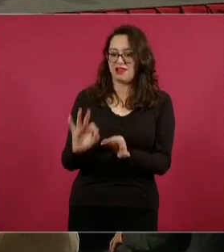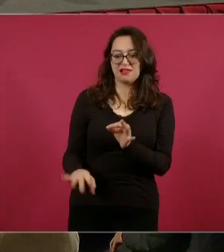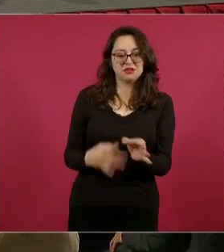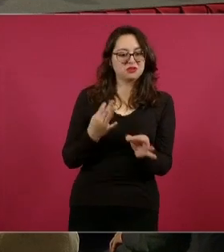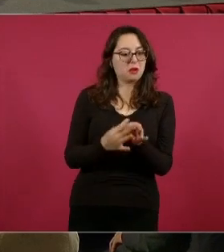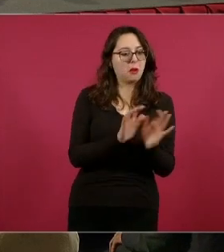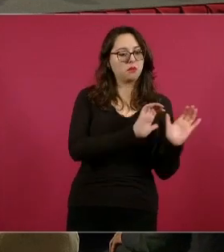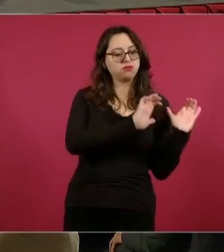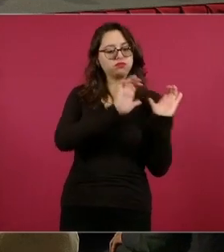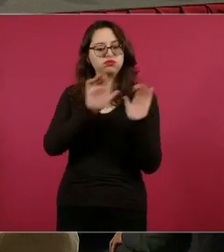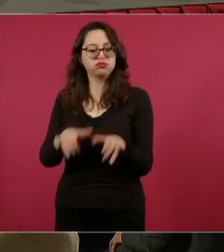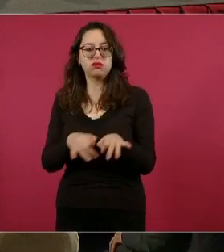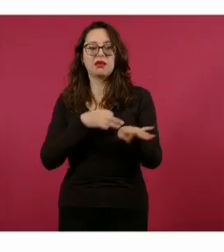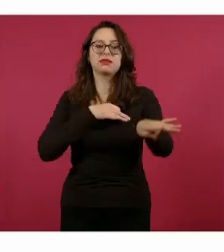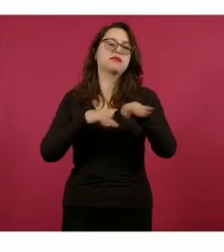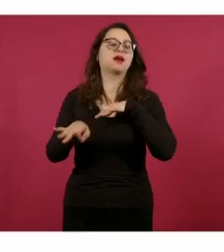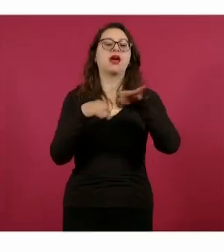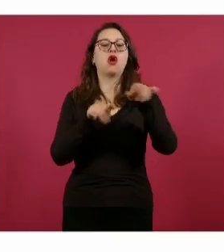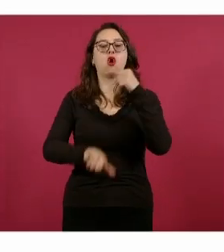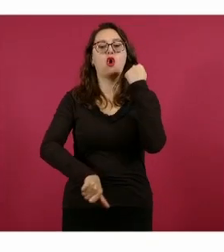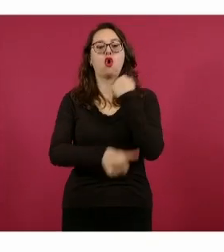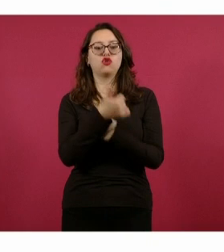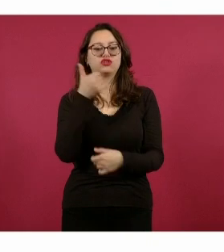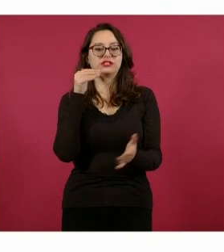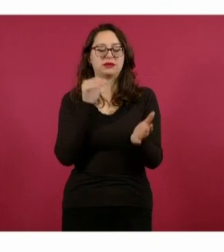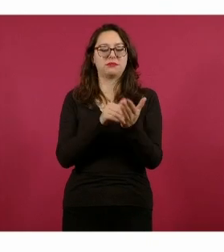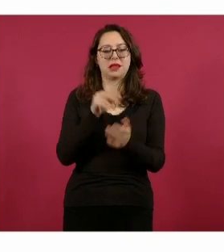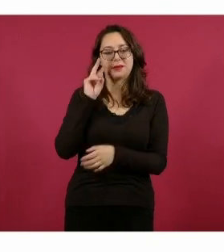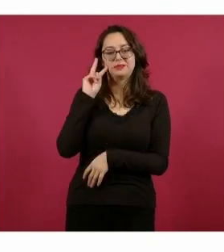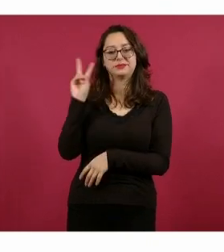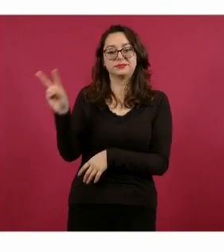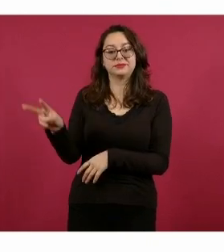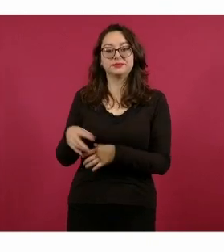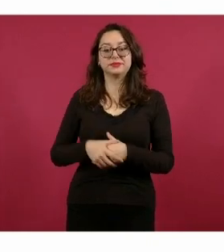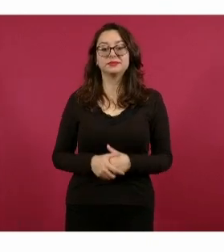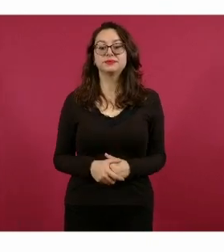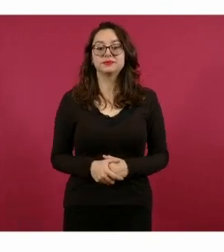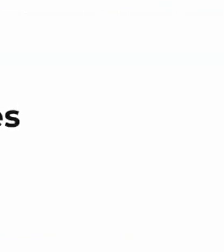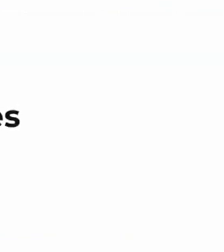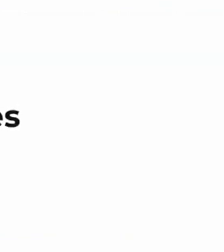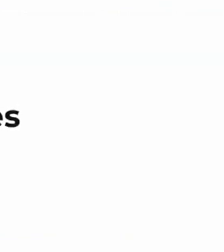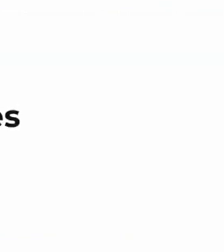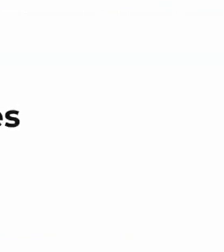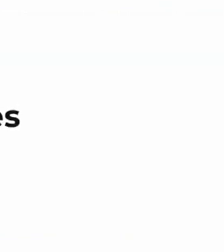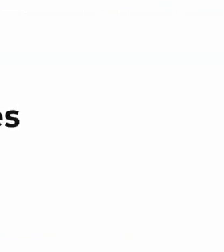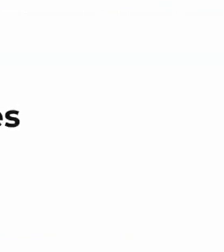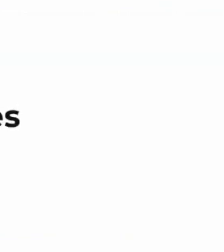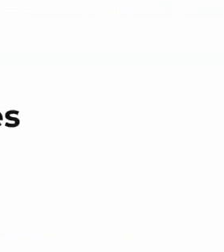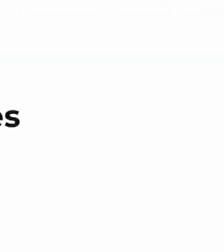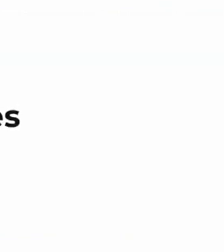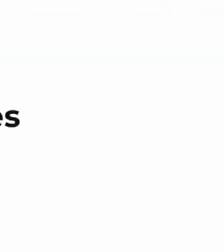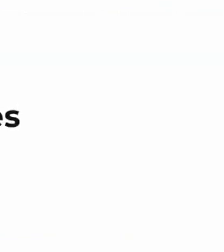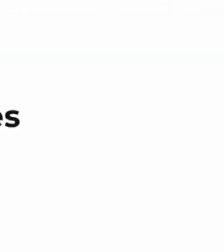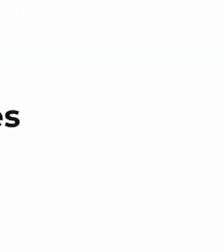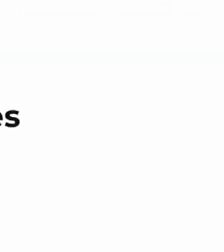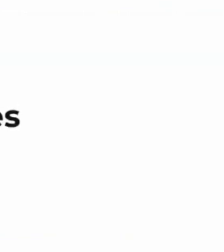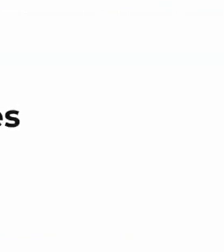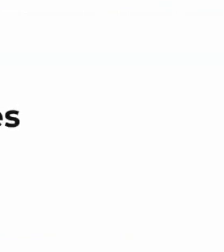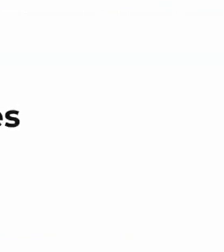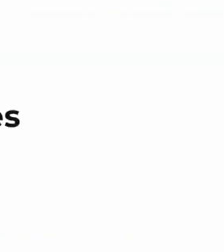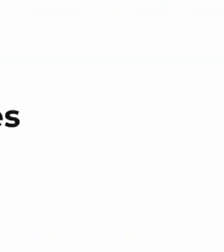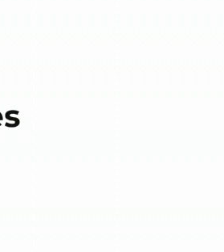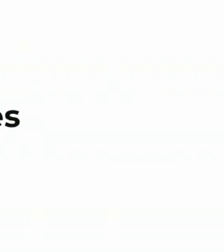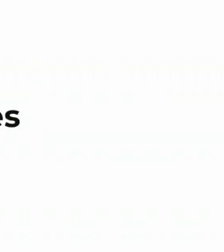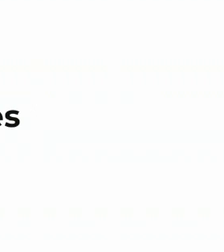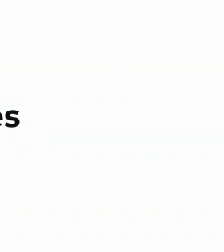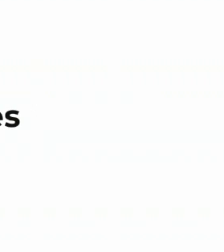11.049 médicas y médicos especialistas que están terminando su especialidad y para quienes viene esta información,